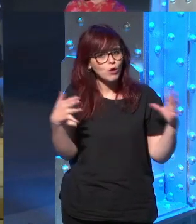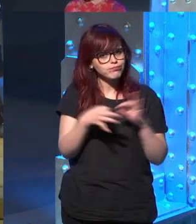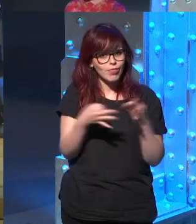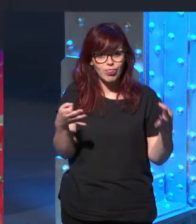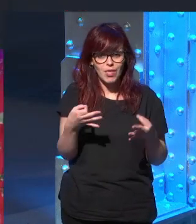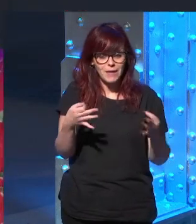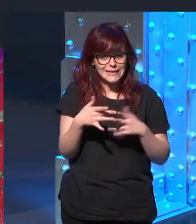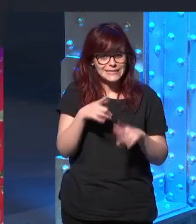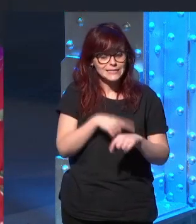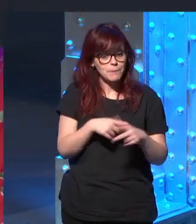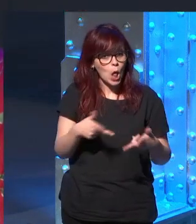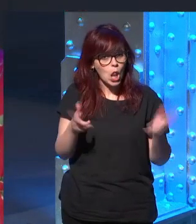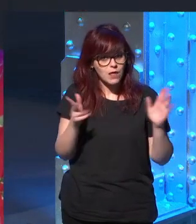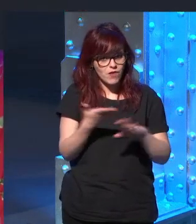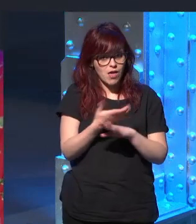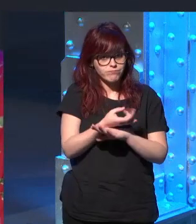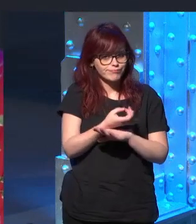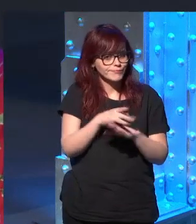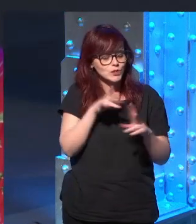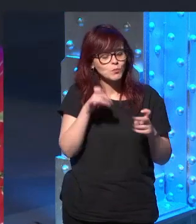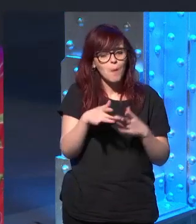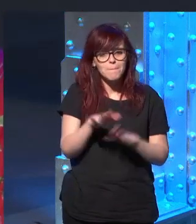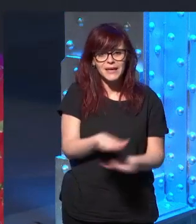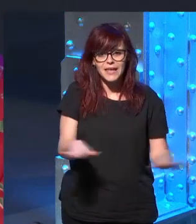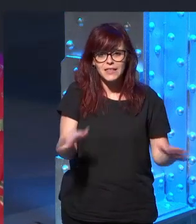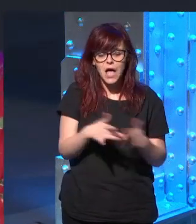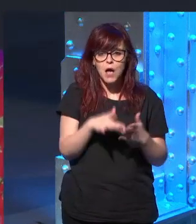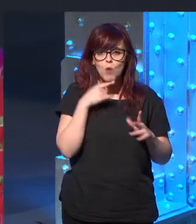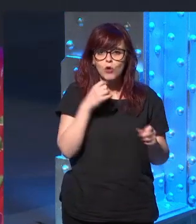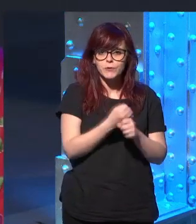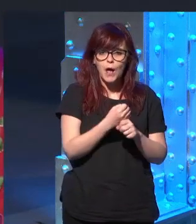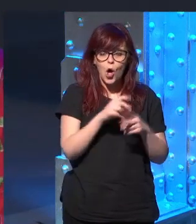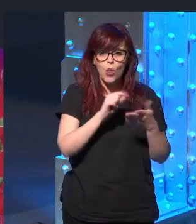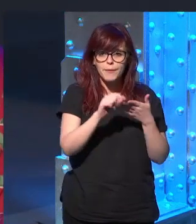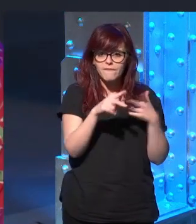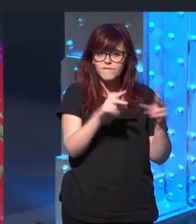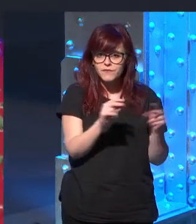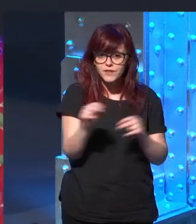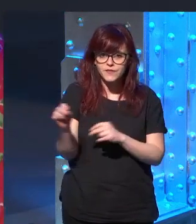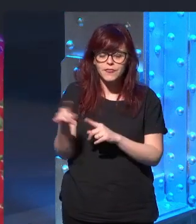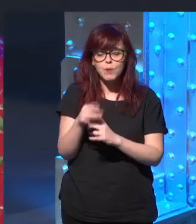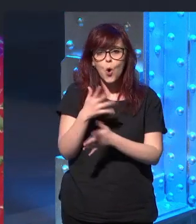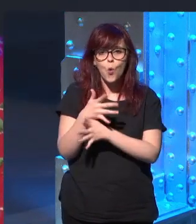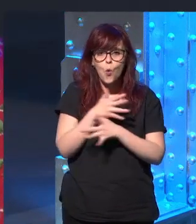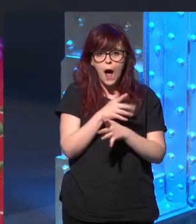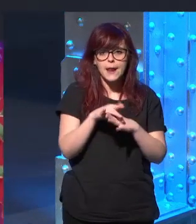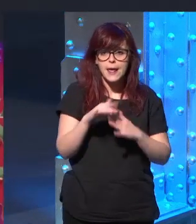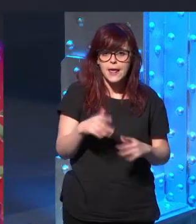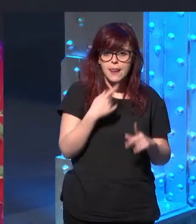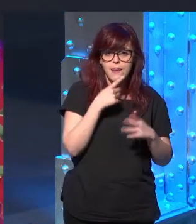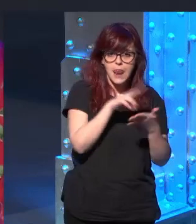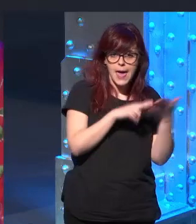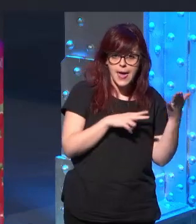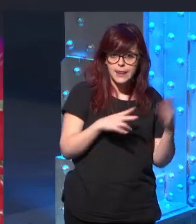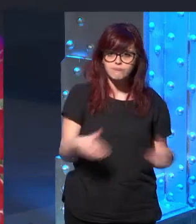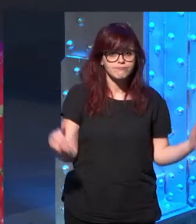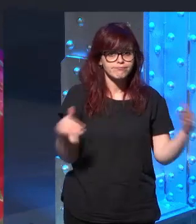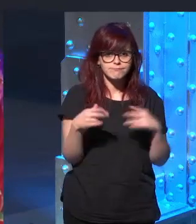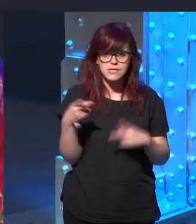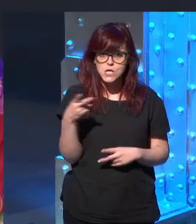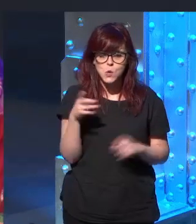al tiempo libre. O sea, yo en mi tiempo libre de pequeña, cuando terminaba todas mis tareas, me ponía a jugar y me ponía a leer. Para mí estaban al mismo nivel. El